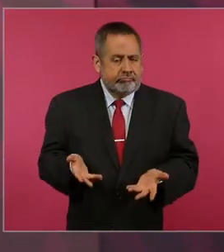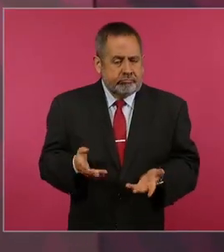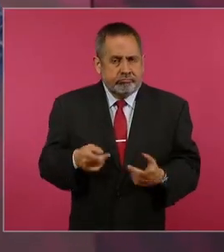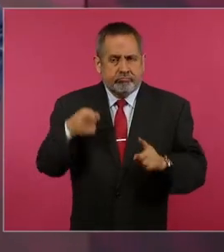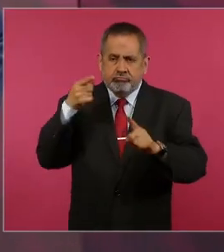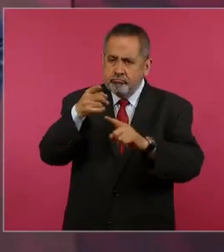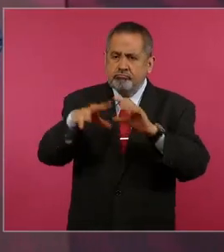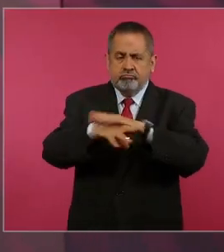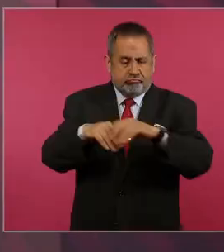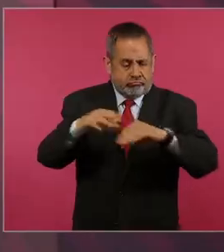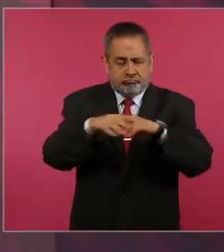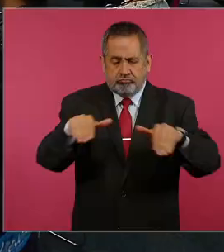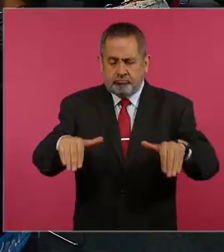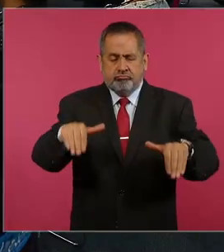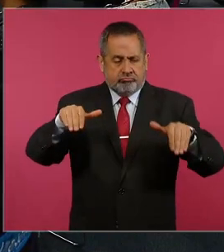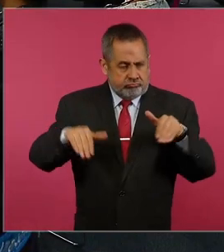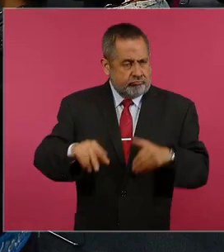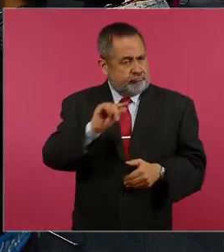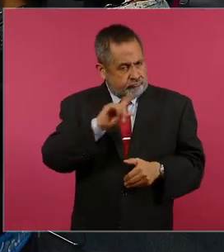objetiva, profesional,